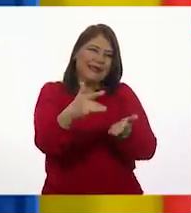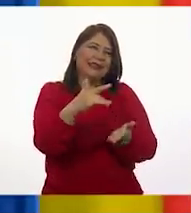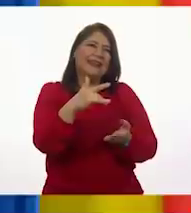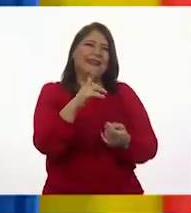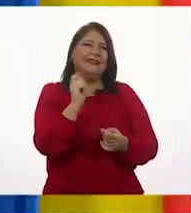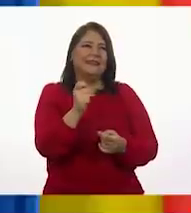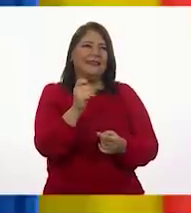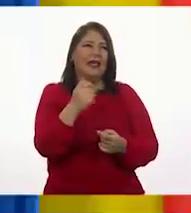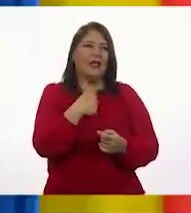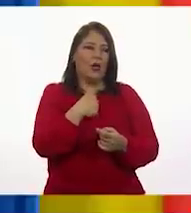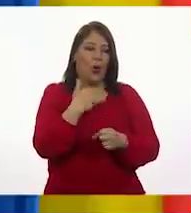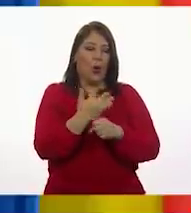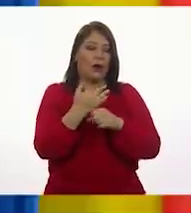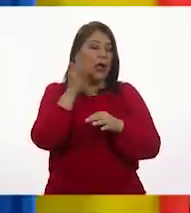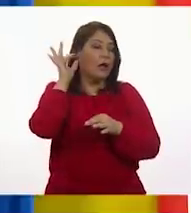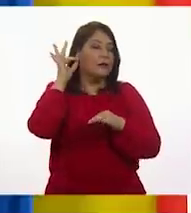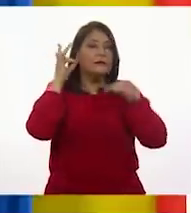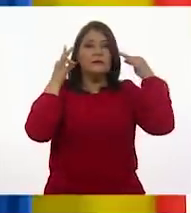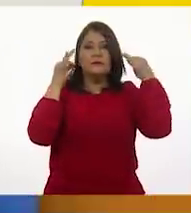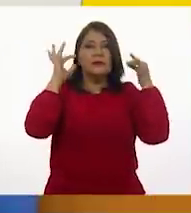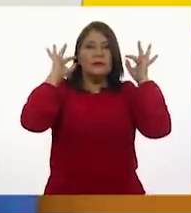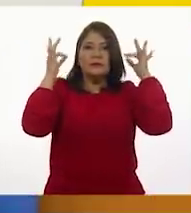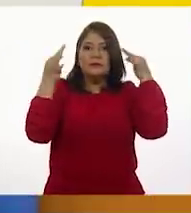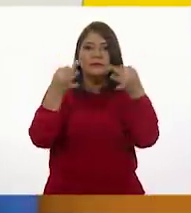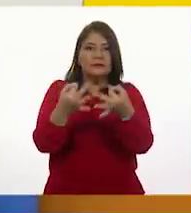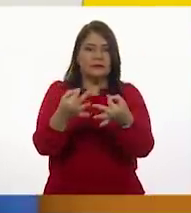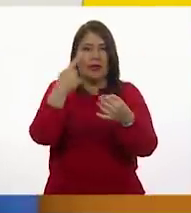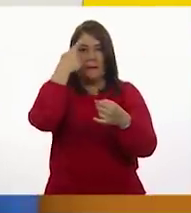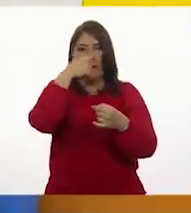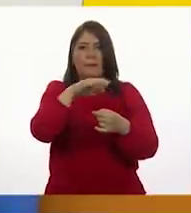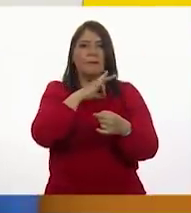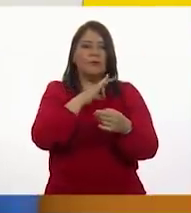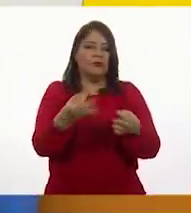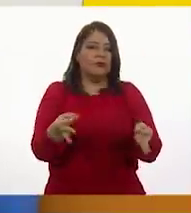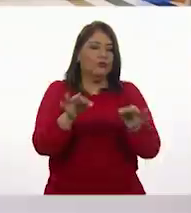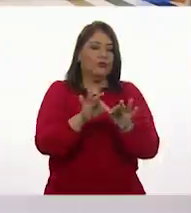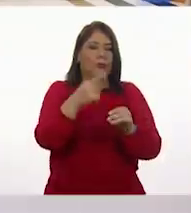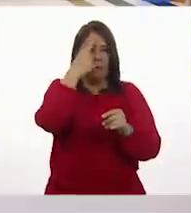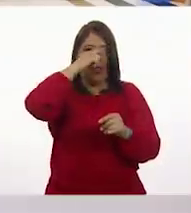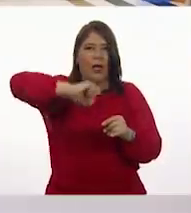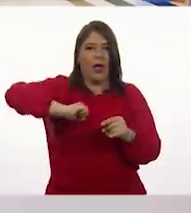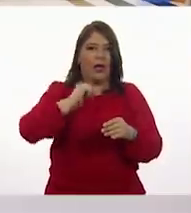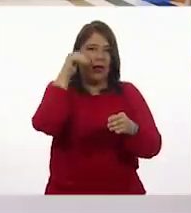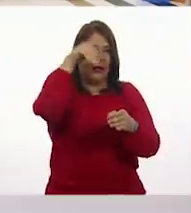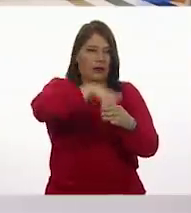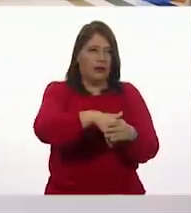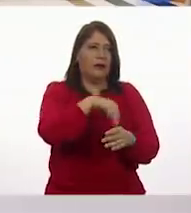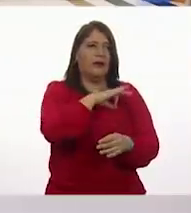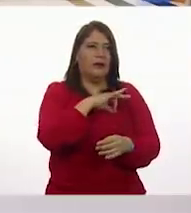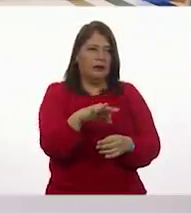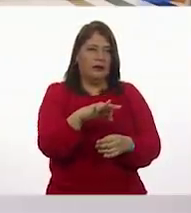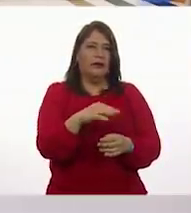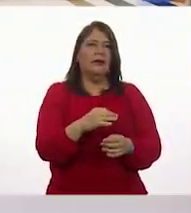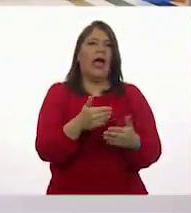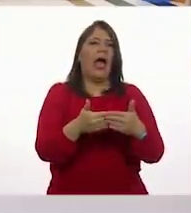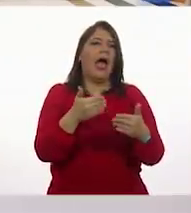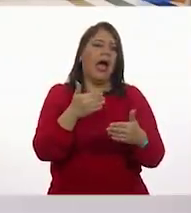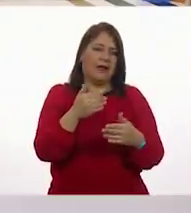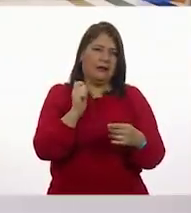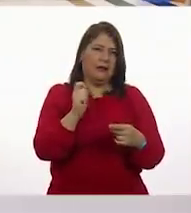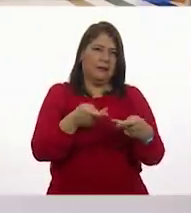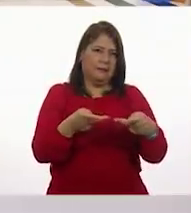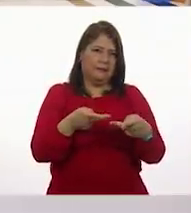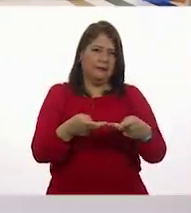a hacer lo pertinente. Por supuesto, quitaré, te quitas tu cubrebocas. Mi cubreboca, lo deposito aquí en la bolsita previsto para